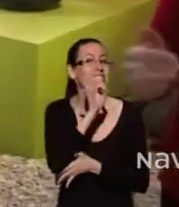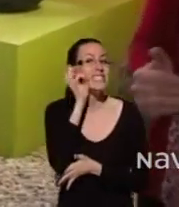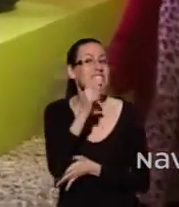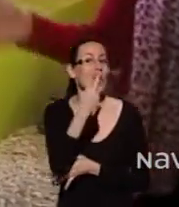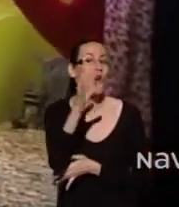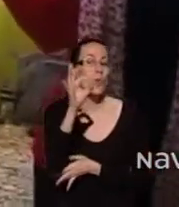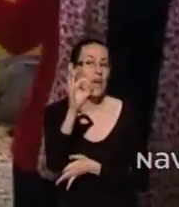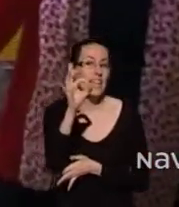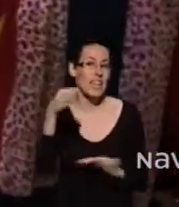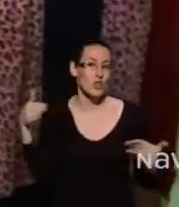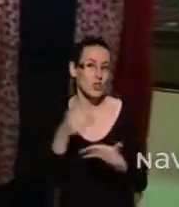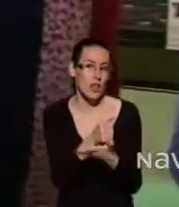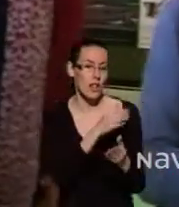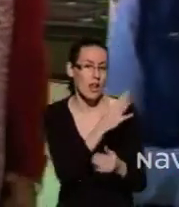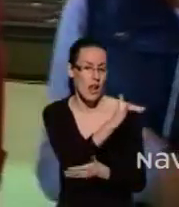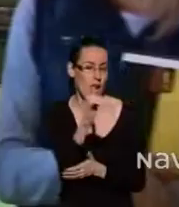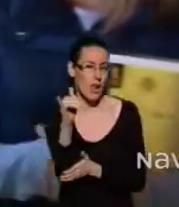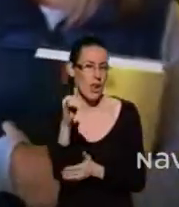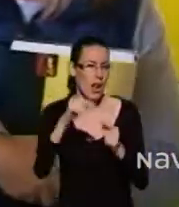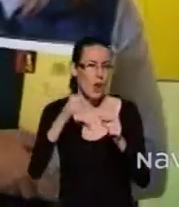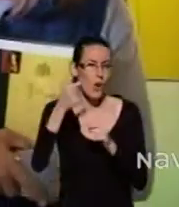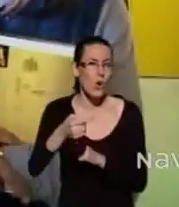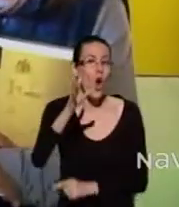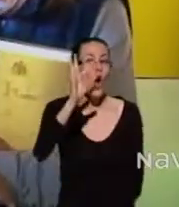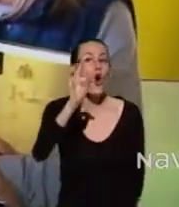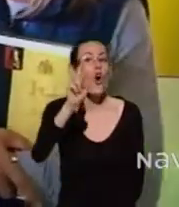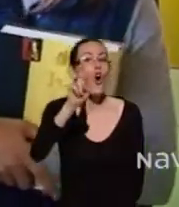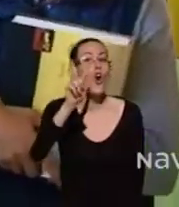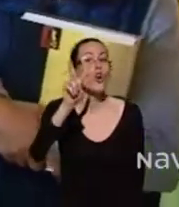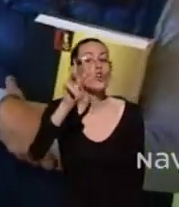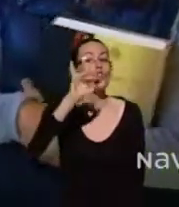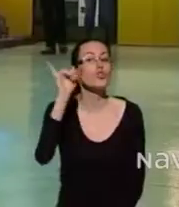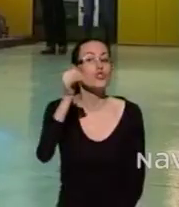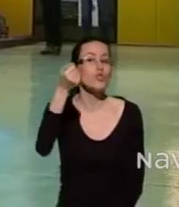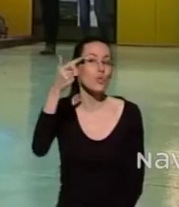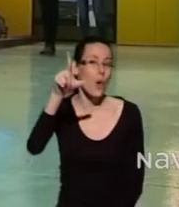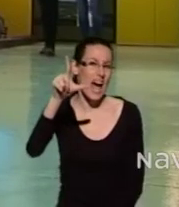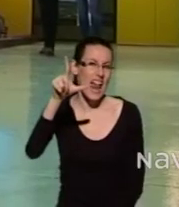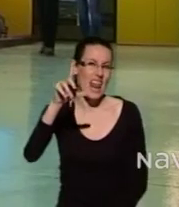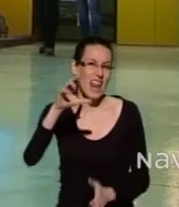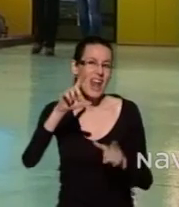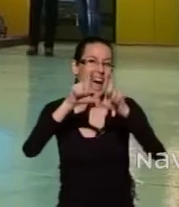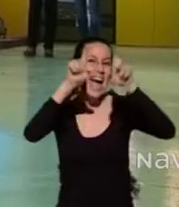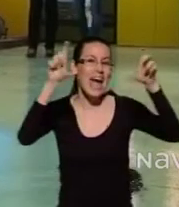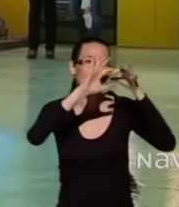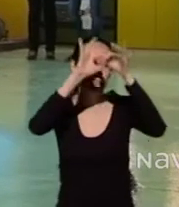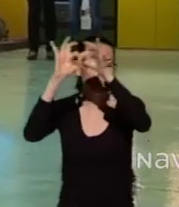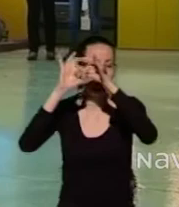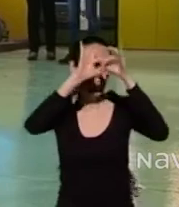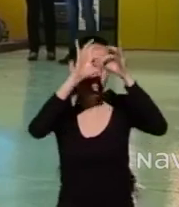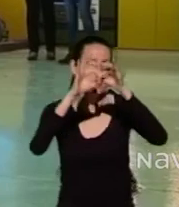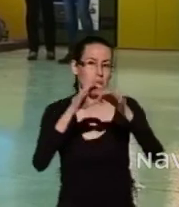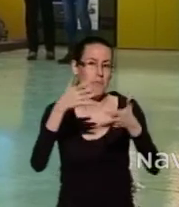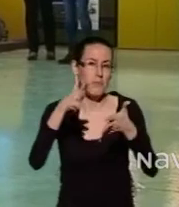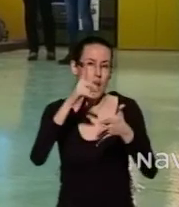paso más en Aibar con este trujal, que es el trujal cooperativo San Isidro. Es un trujal de 1947